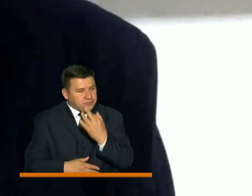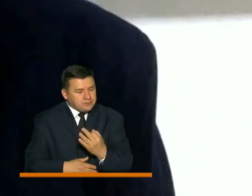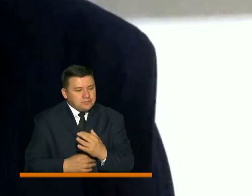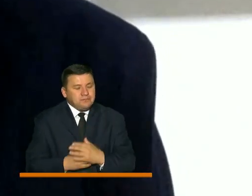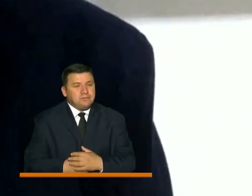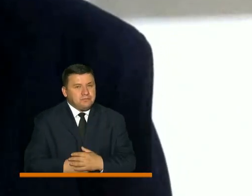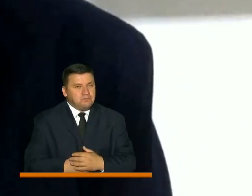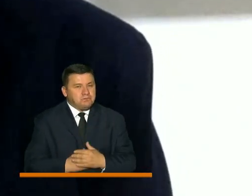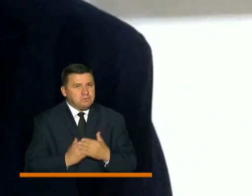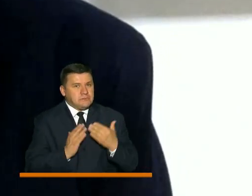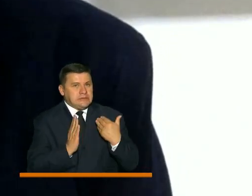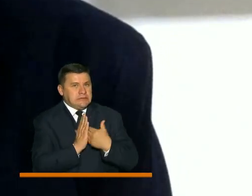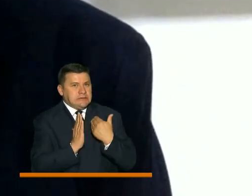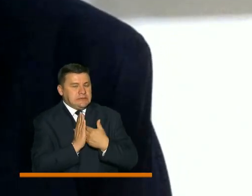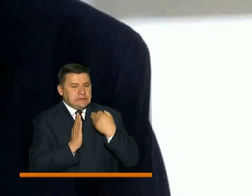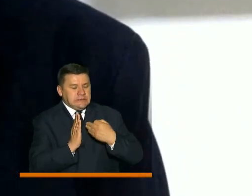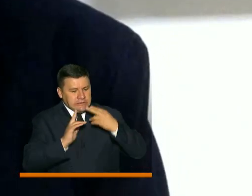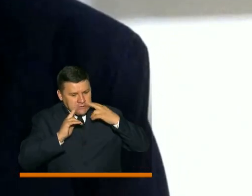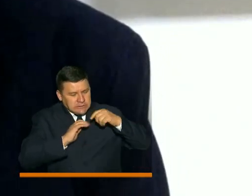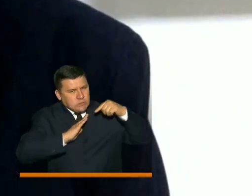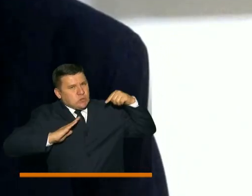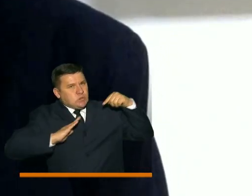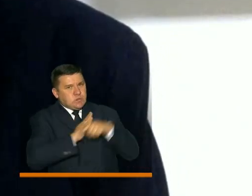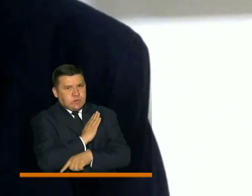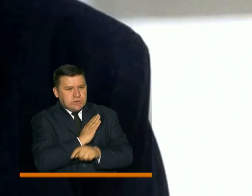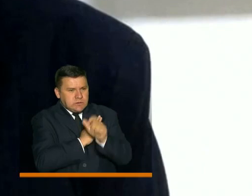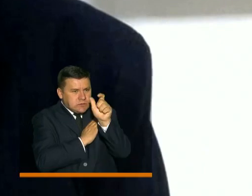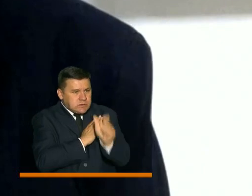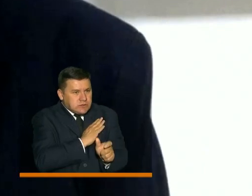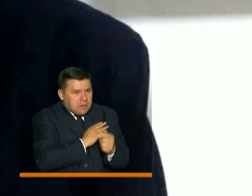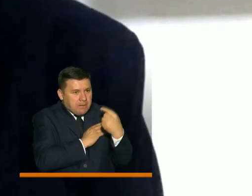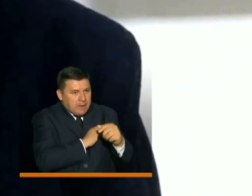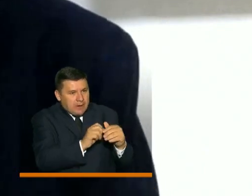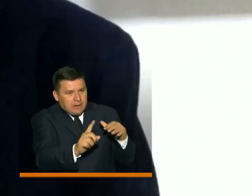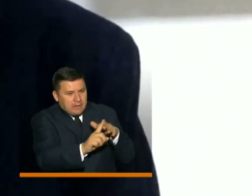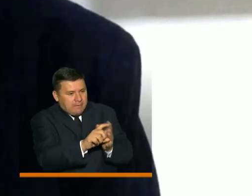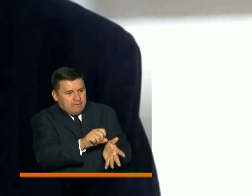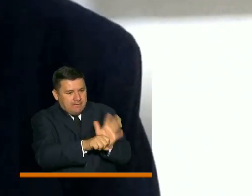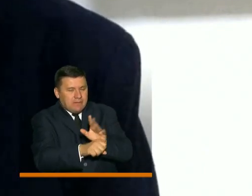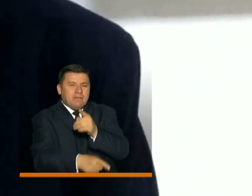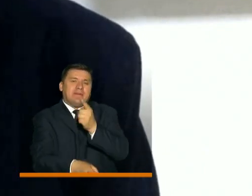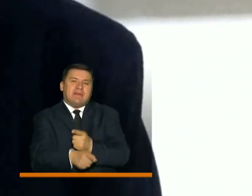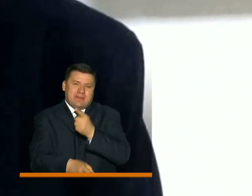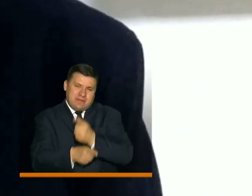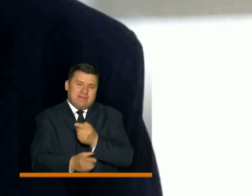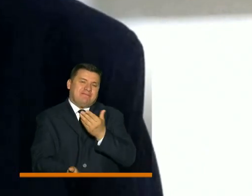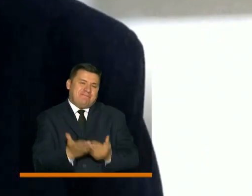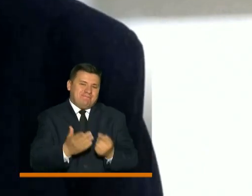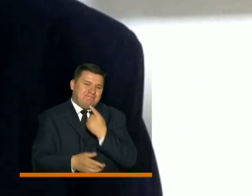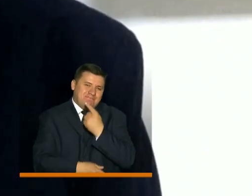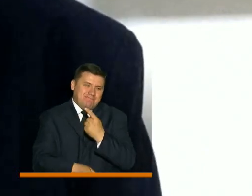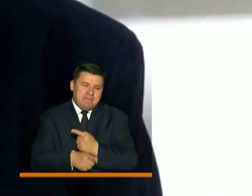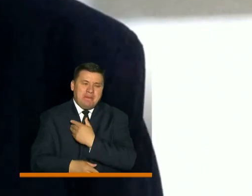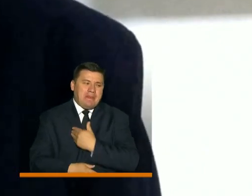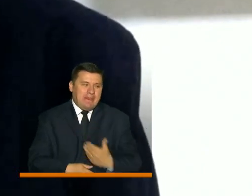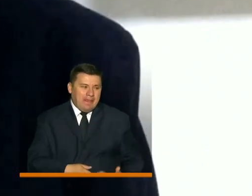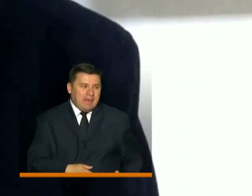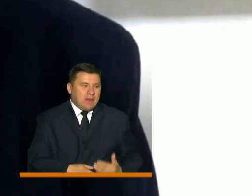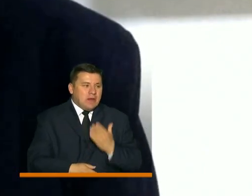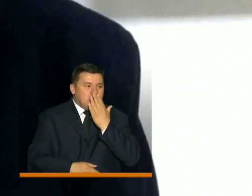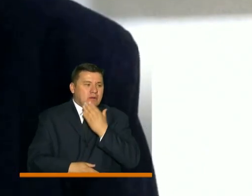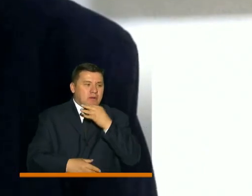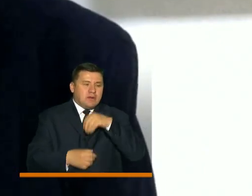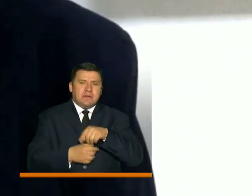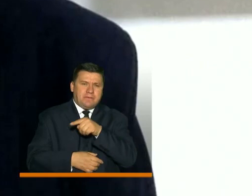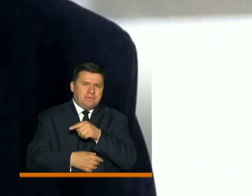Realmente, pues la severidad y la complejidad de los pacientes con COVID-19 va a depender, como usted decía inicialmente, de la cantidad de